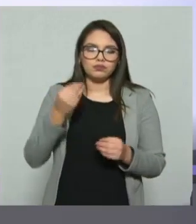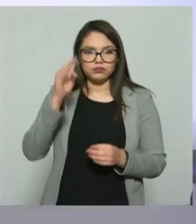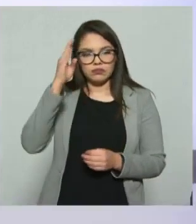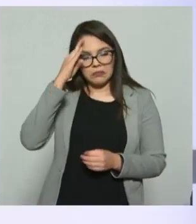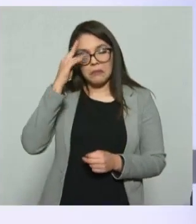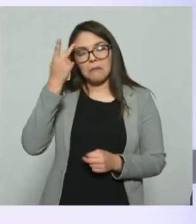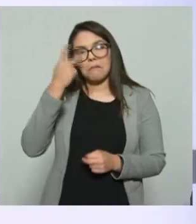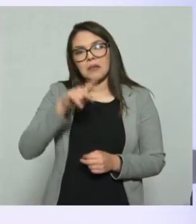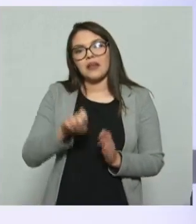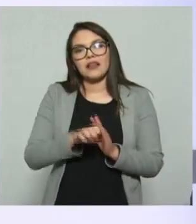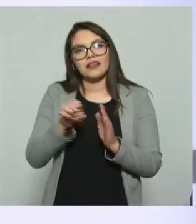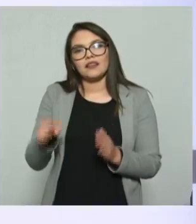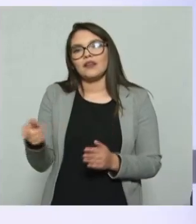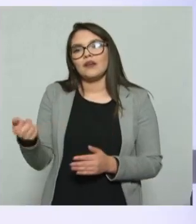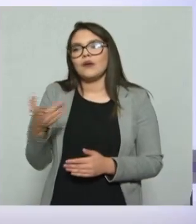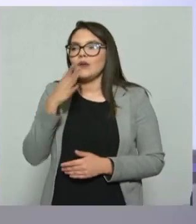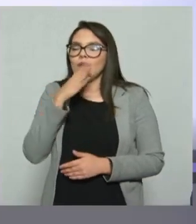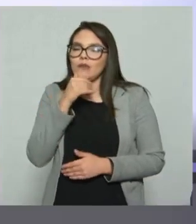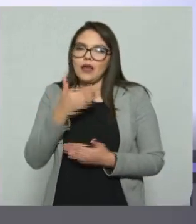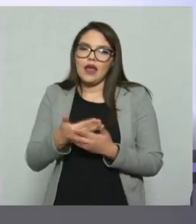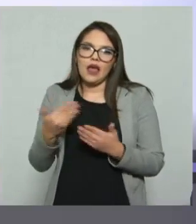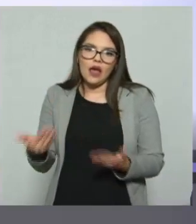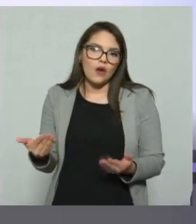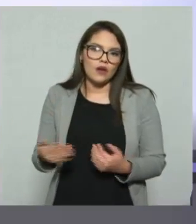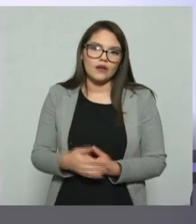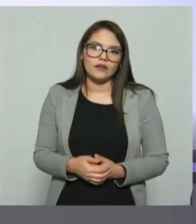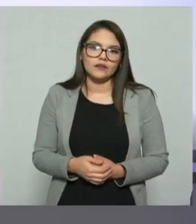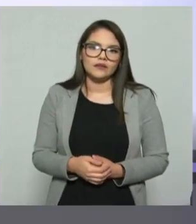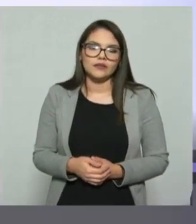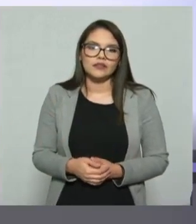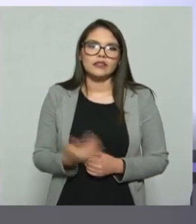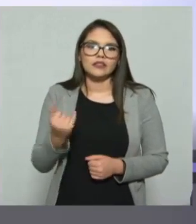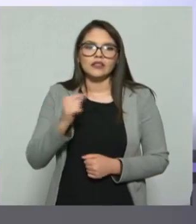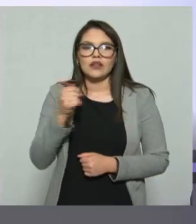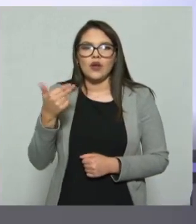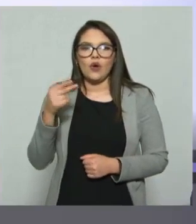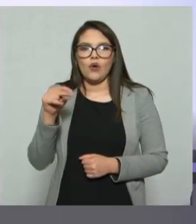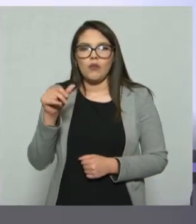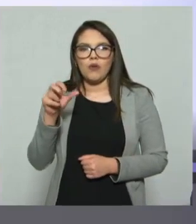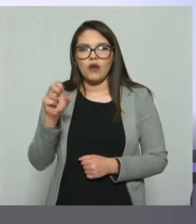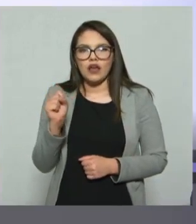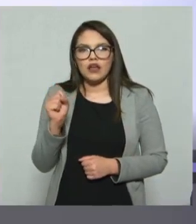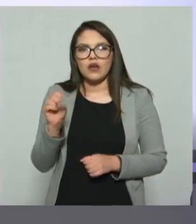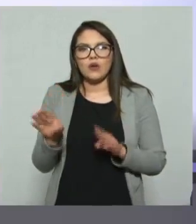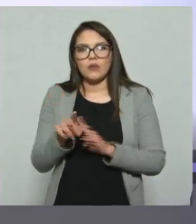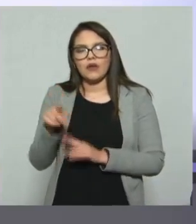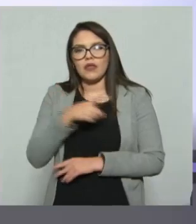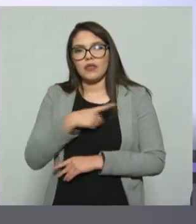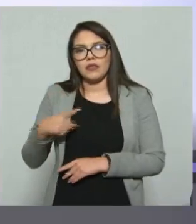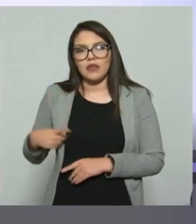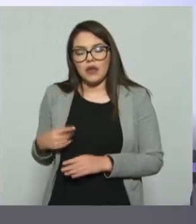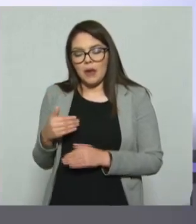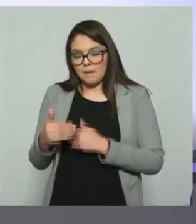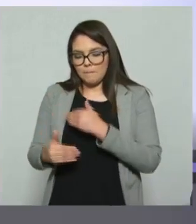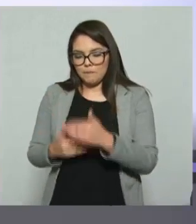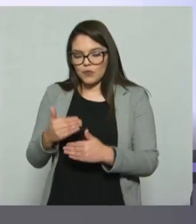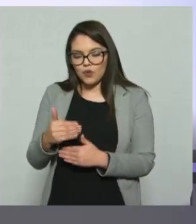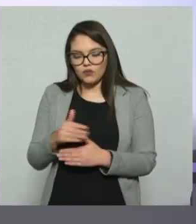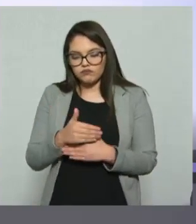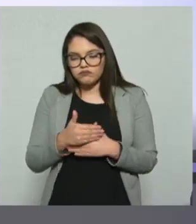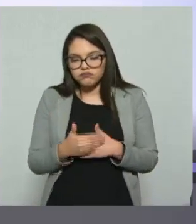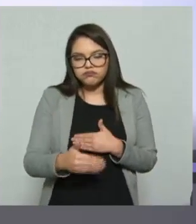caso del tema que estamos hablando. Y las hormonas y antibióticos, como tienen que pasar el proceso de